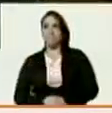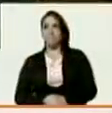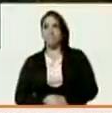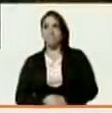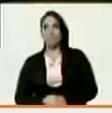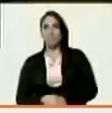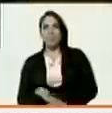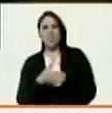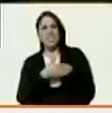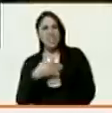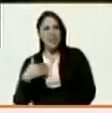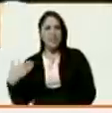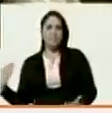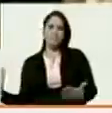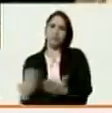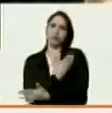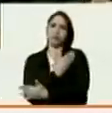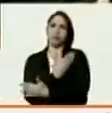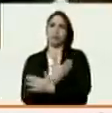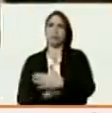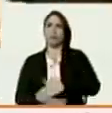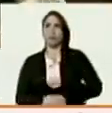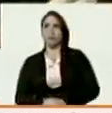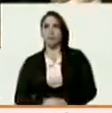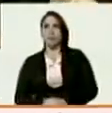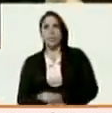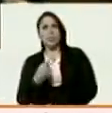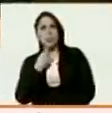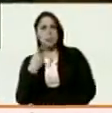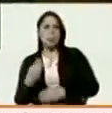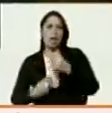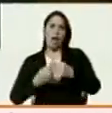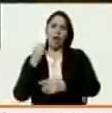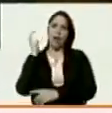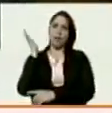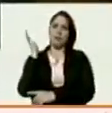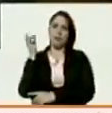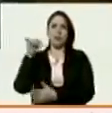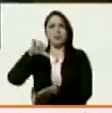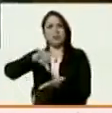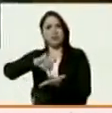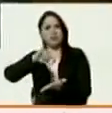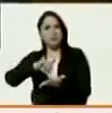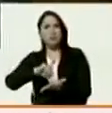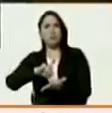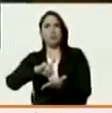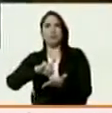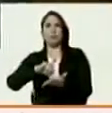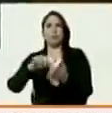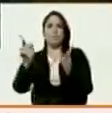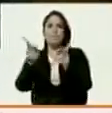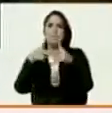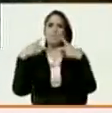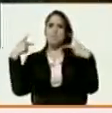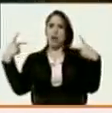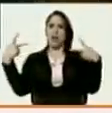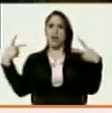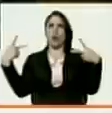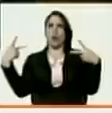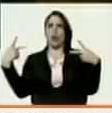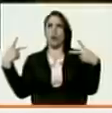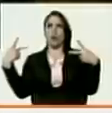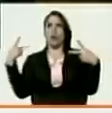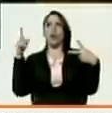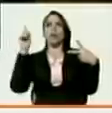de arrebatar, dicen que hacen una sesión en la sede de un periódico o de un diario,